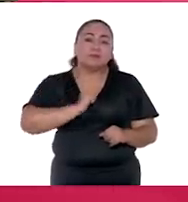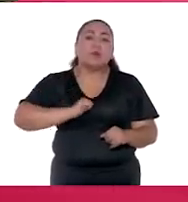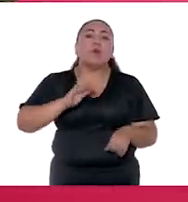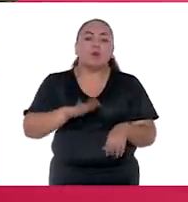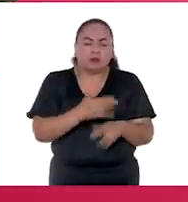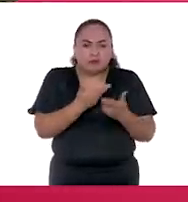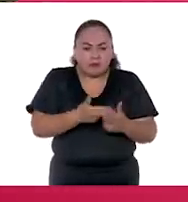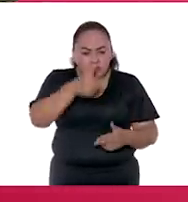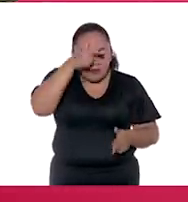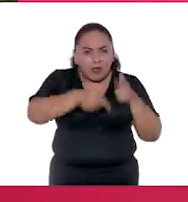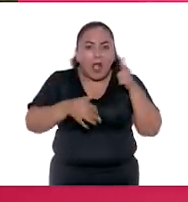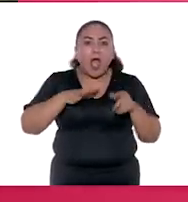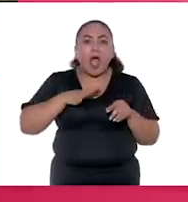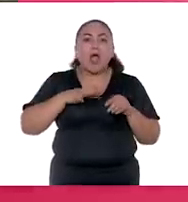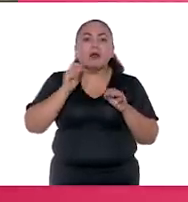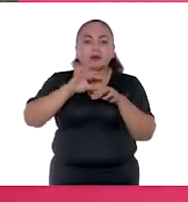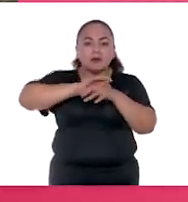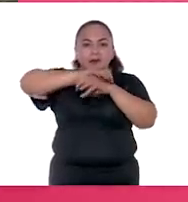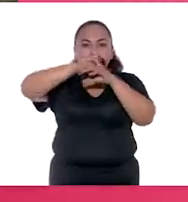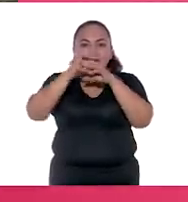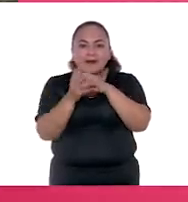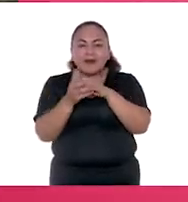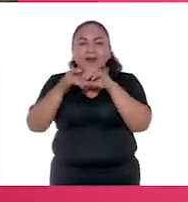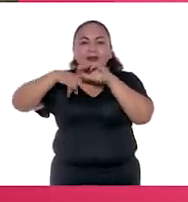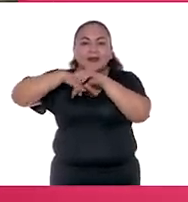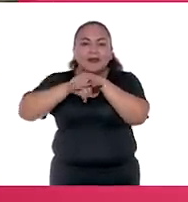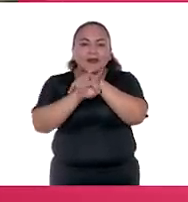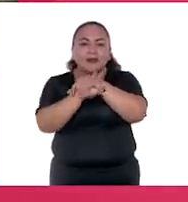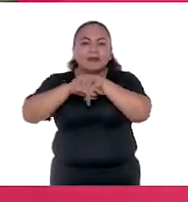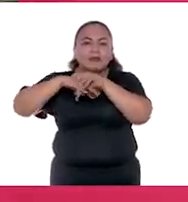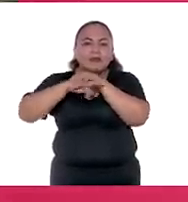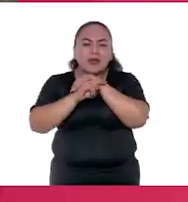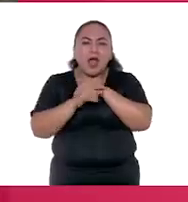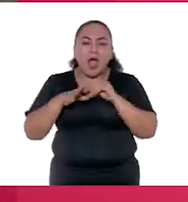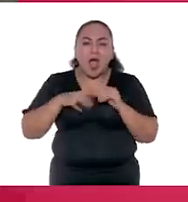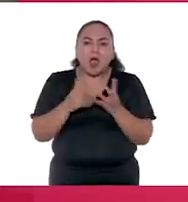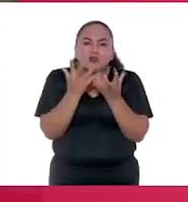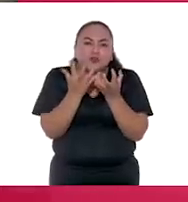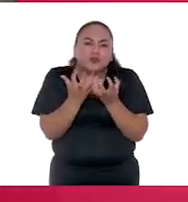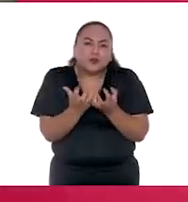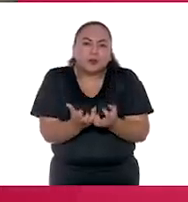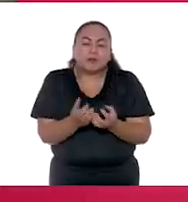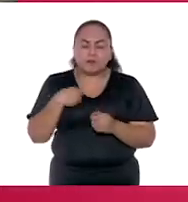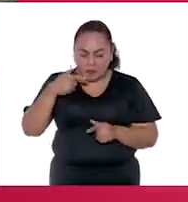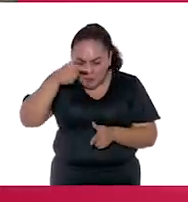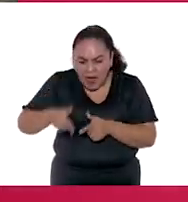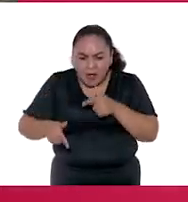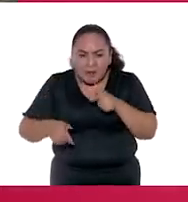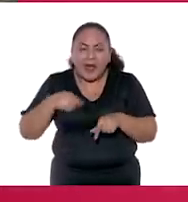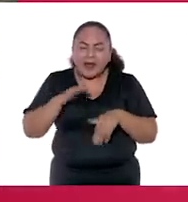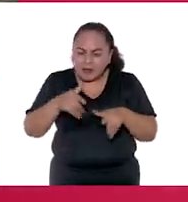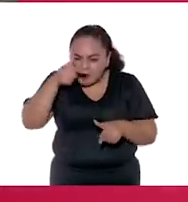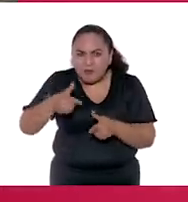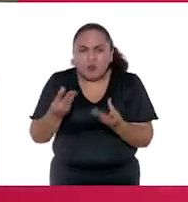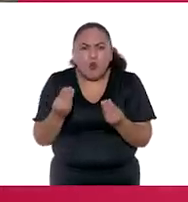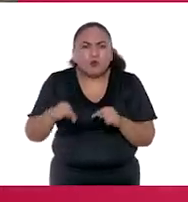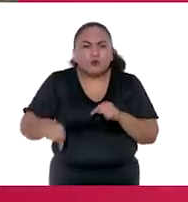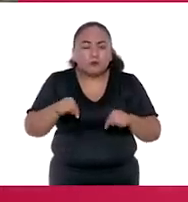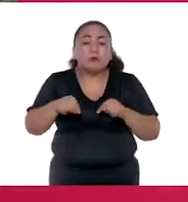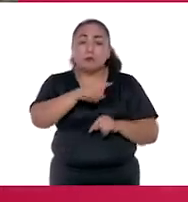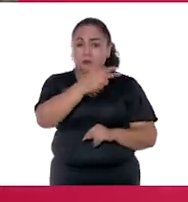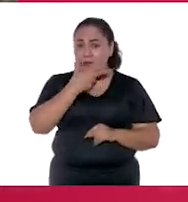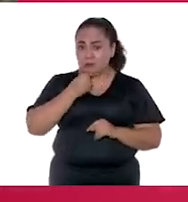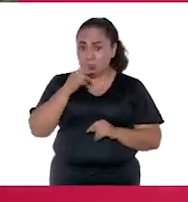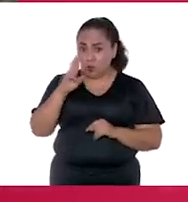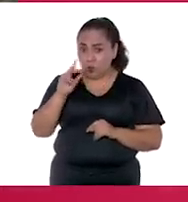la cantidad de caracoles o gasterópodos fosilizados que se encuentran casi a cada paso. Rodrigo es muy